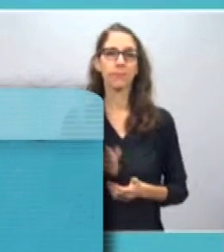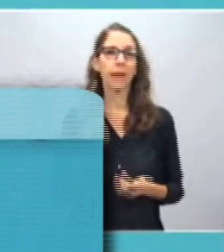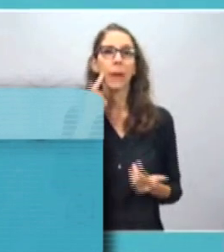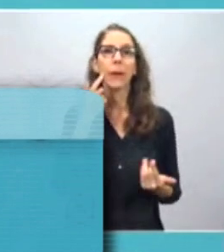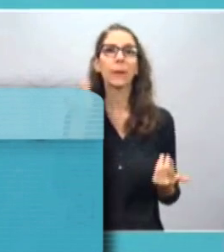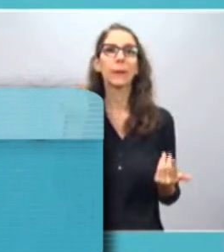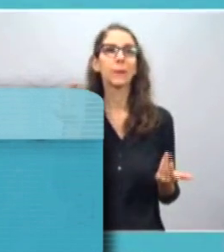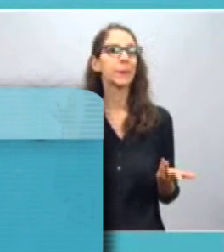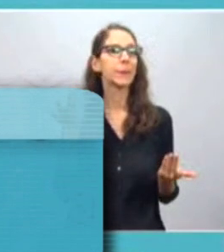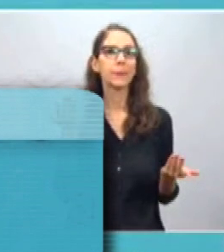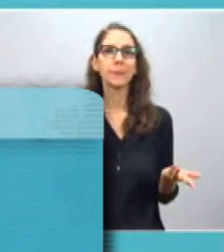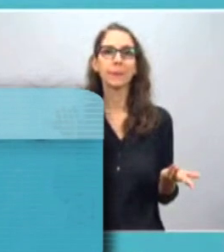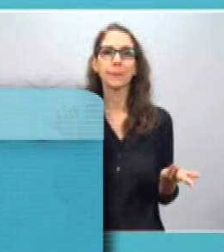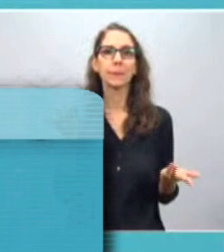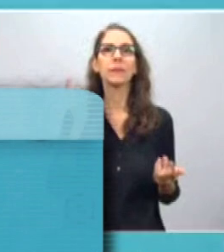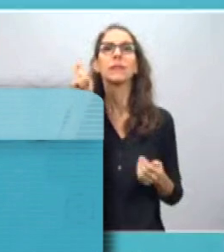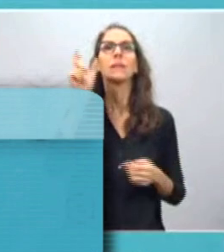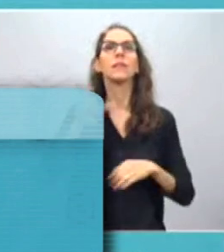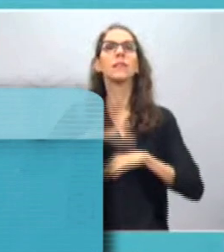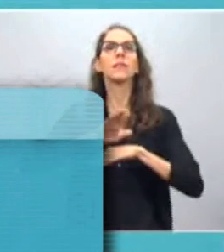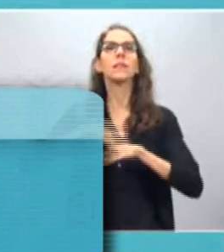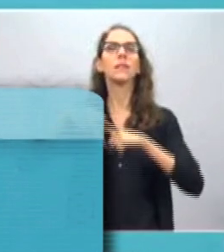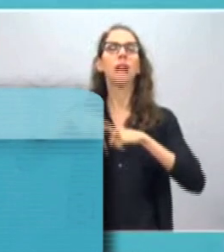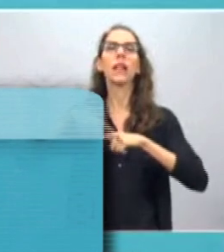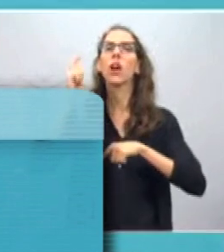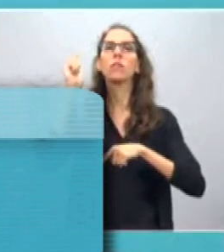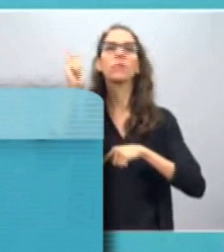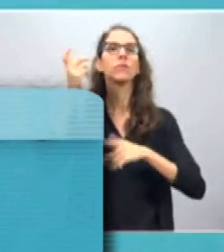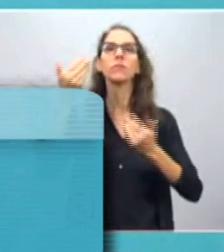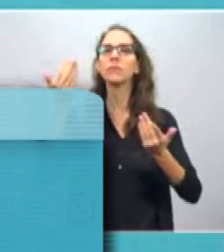A ver. Un responsable técnico.